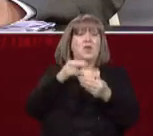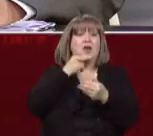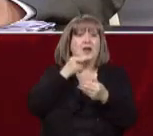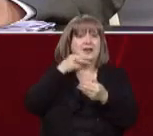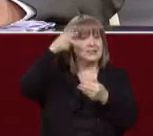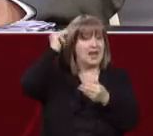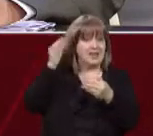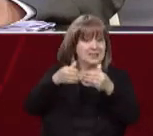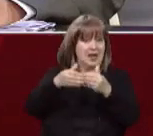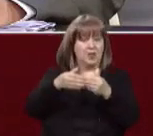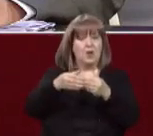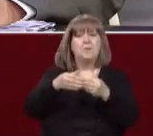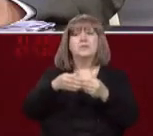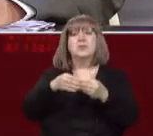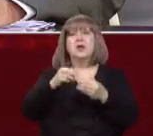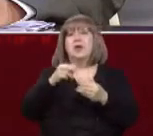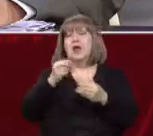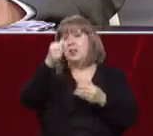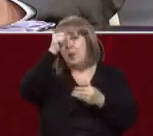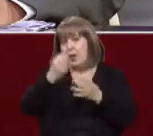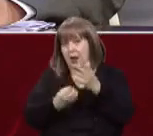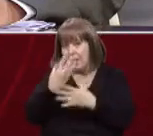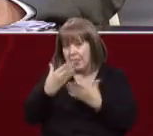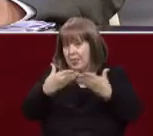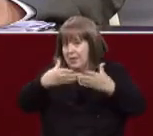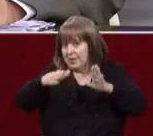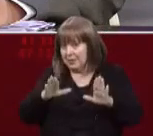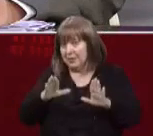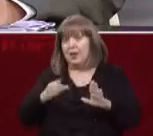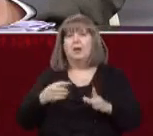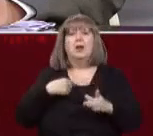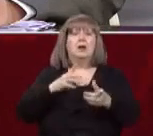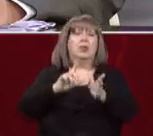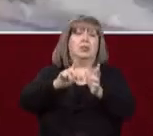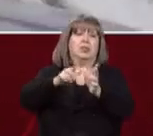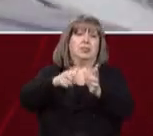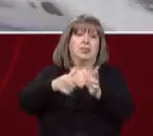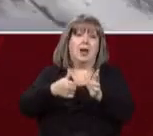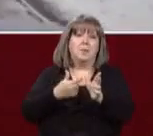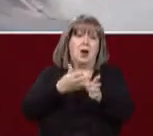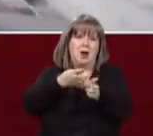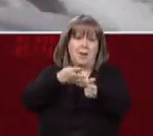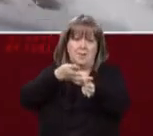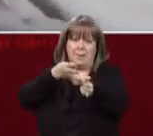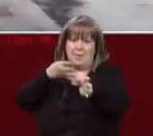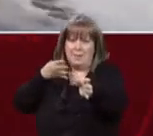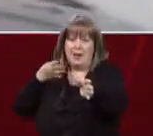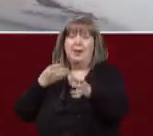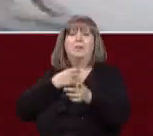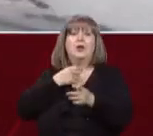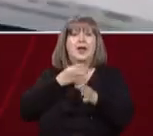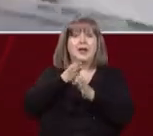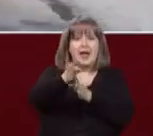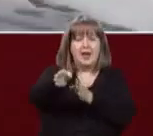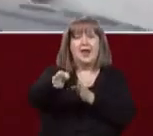y recién el día domingo por la mañana se abrió la cosa es que hubo demoras larguísimas de vehículos que intentaban